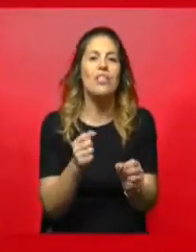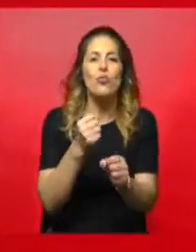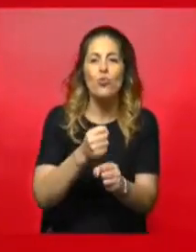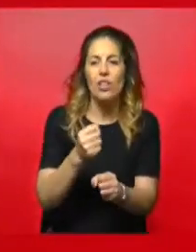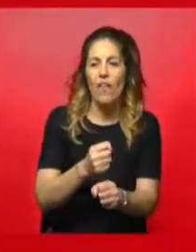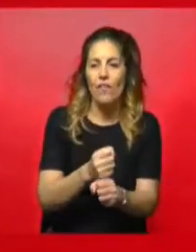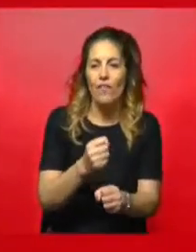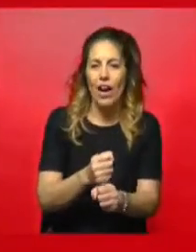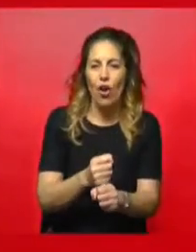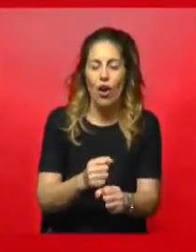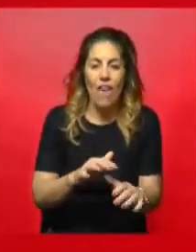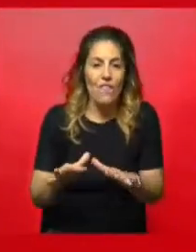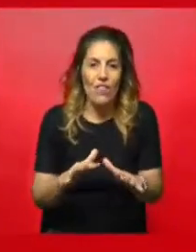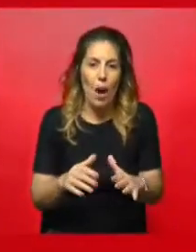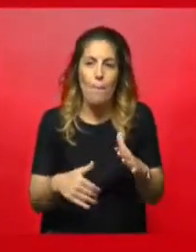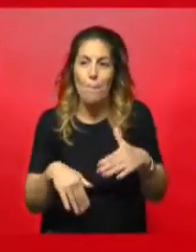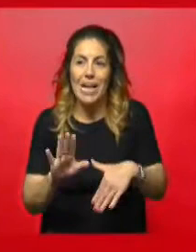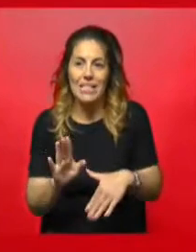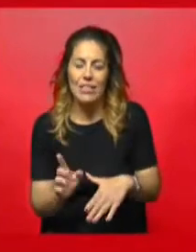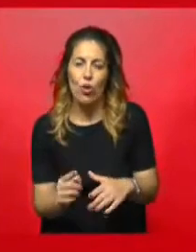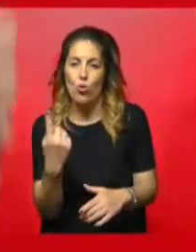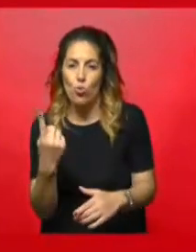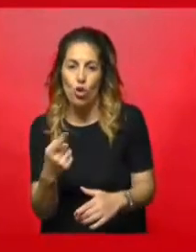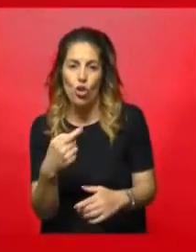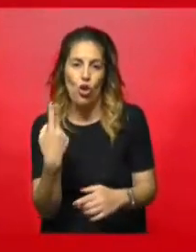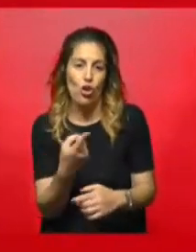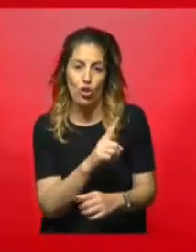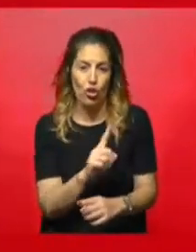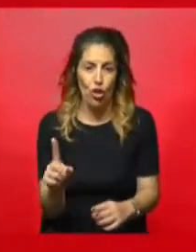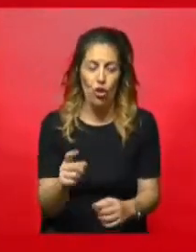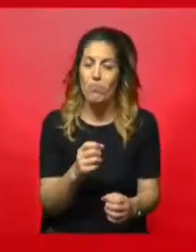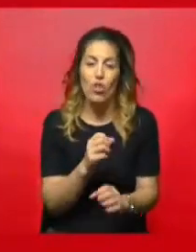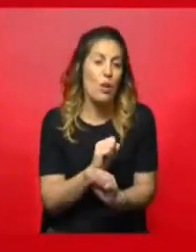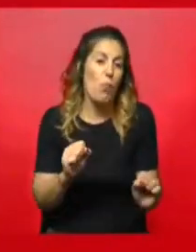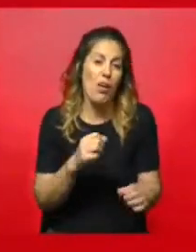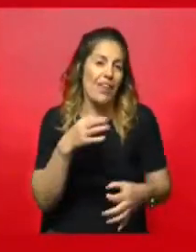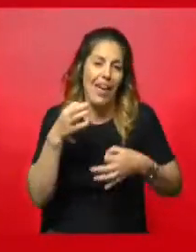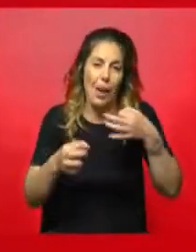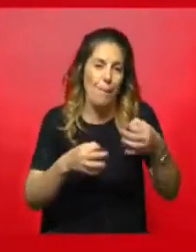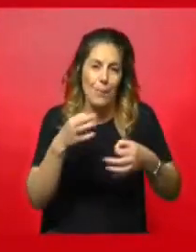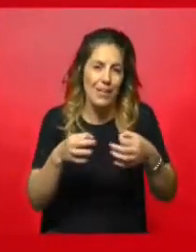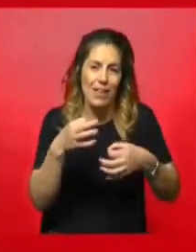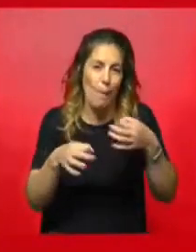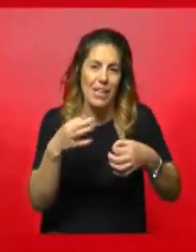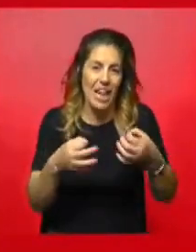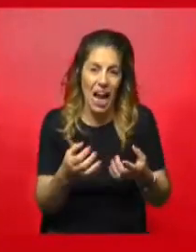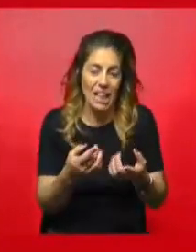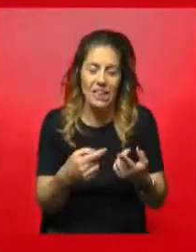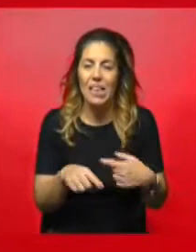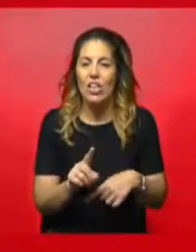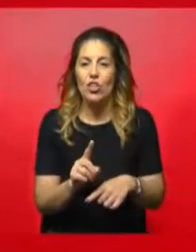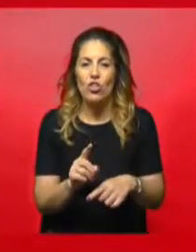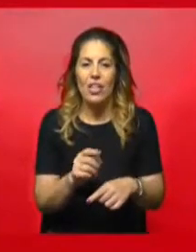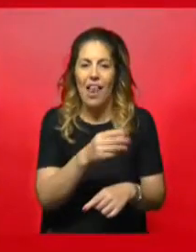los vibras mucho más con uno que con otro es inexplicable por lo tanto Espero la caricatura es eso es retratarlo